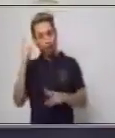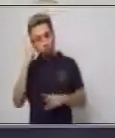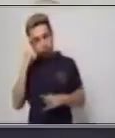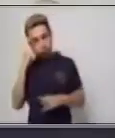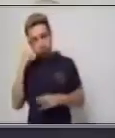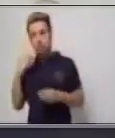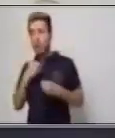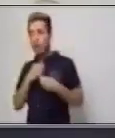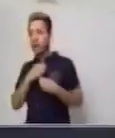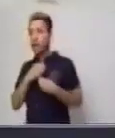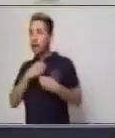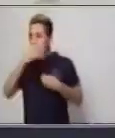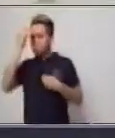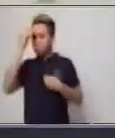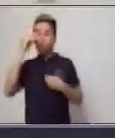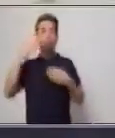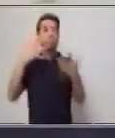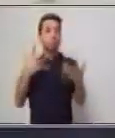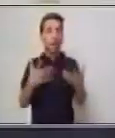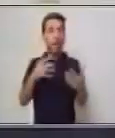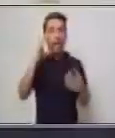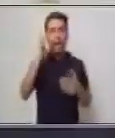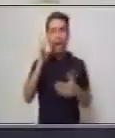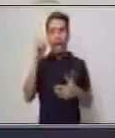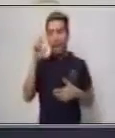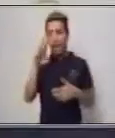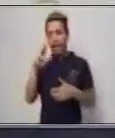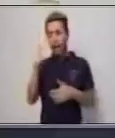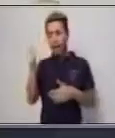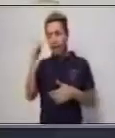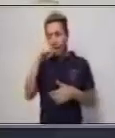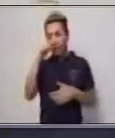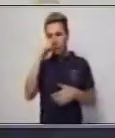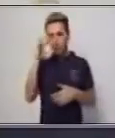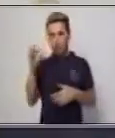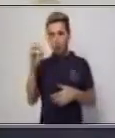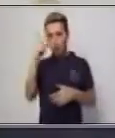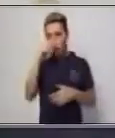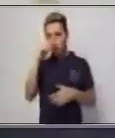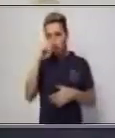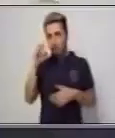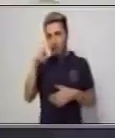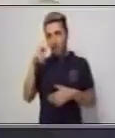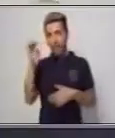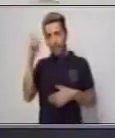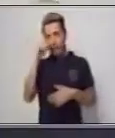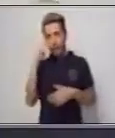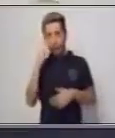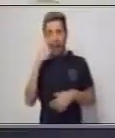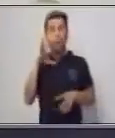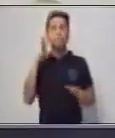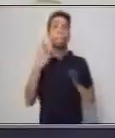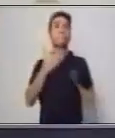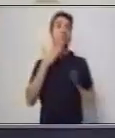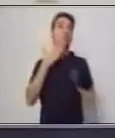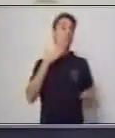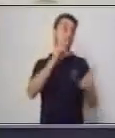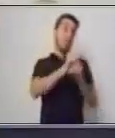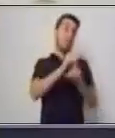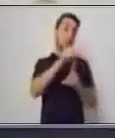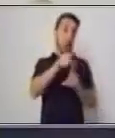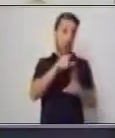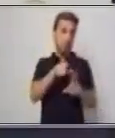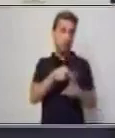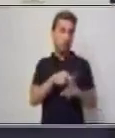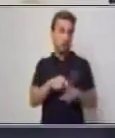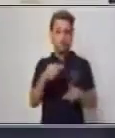de Eratóstenes. Y esta criba nos sirve a nosotros para poder identificar de mayor forma los números primos y los números compuestos. Yo te invito ahí en casa,